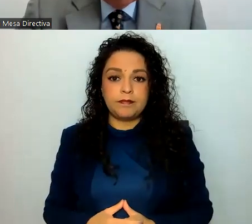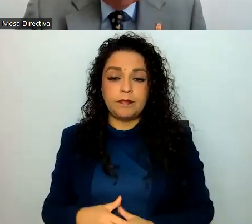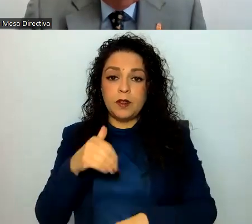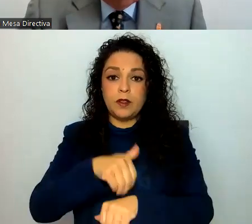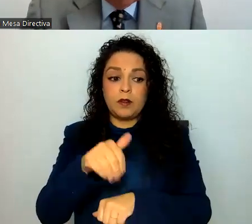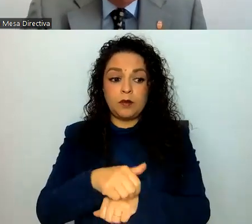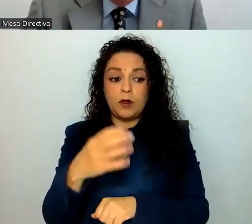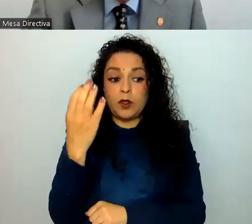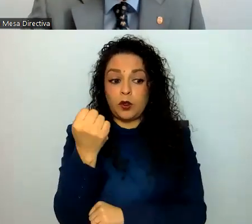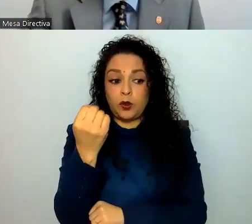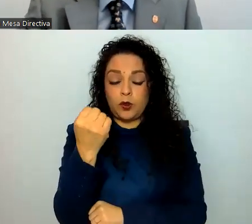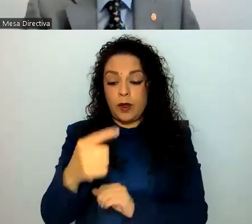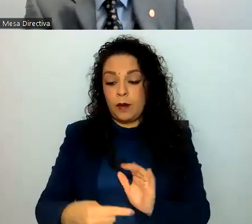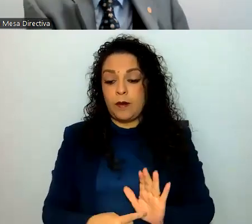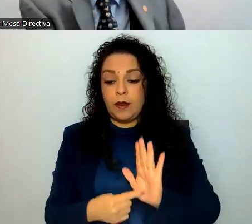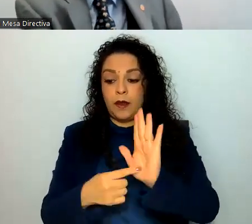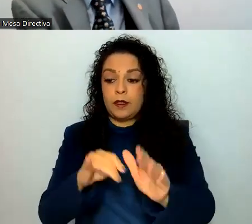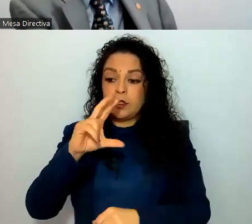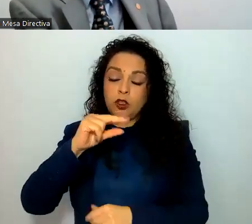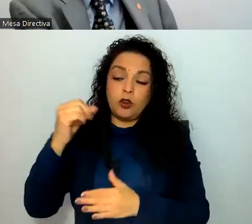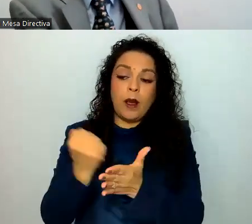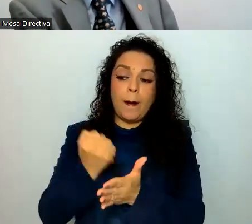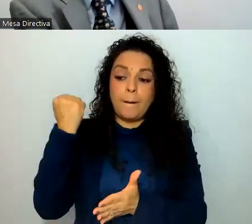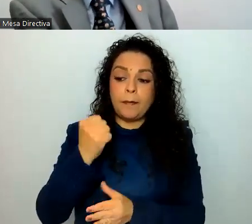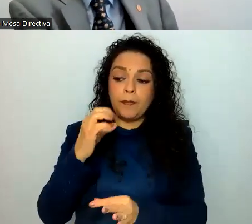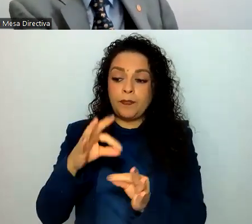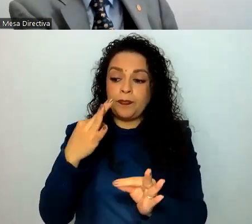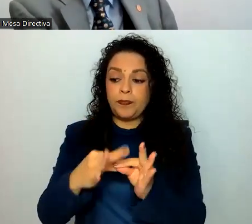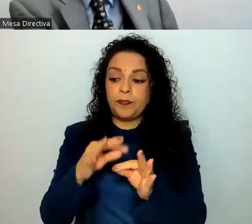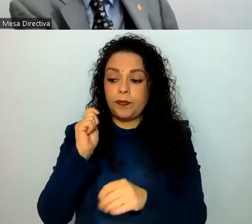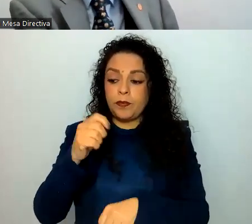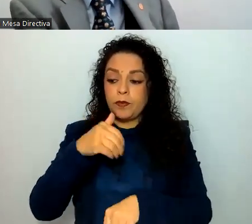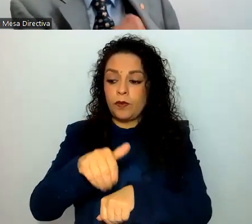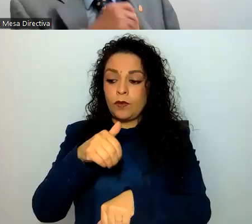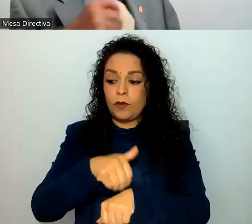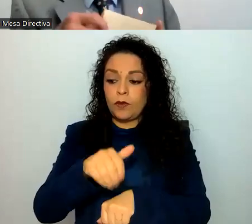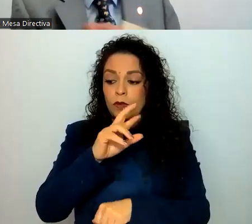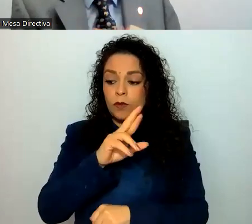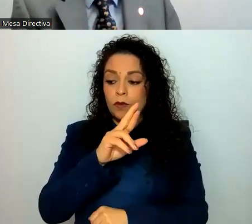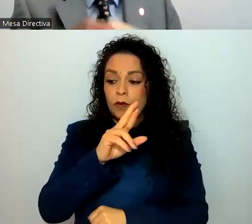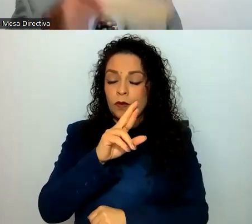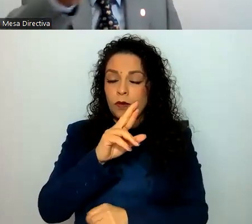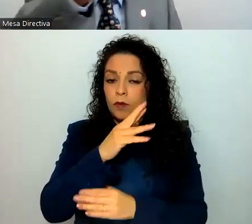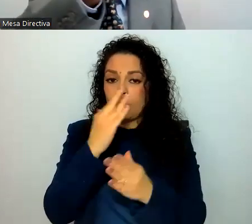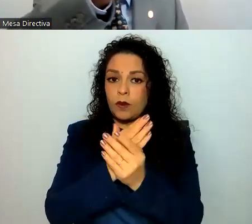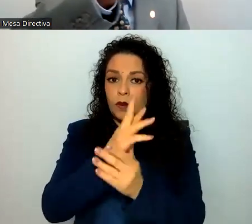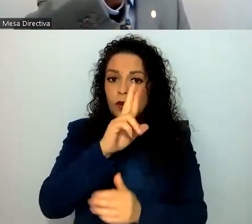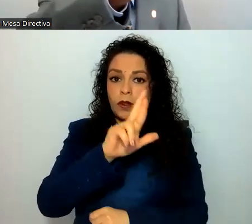9. Presentación y en su caso aprobación del cumplimiento de la resolución del recurso de revisión del expediente